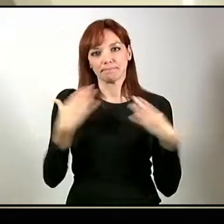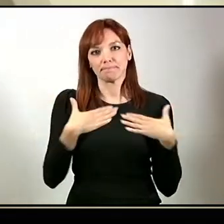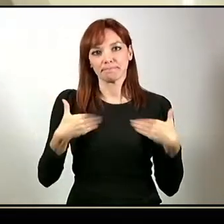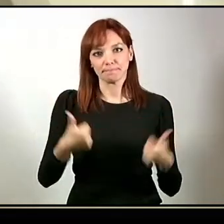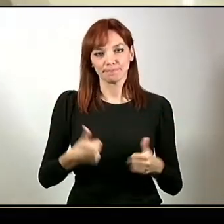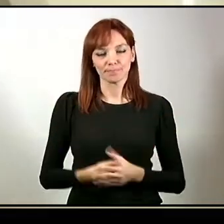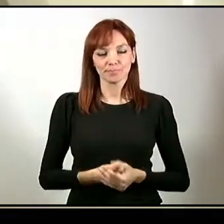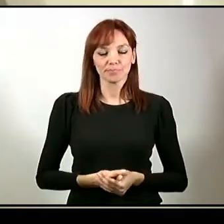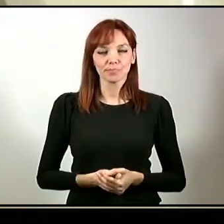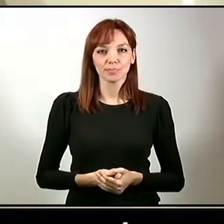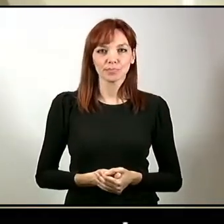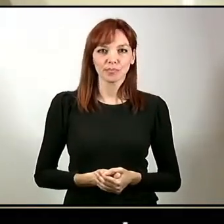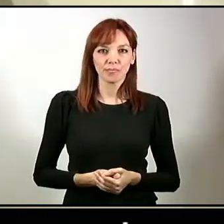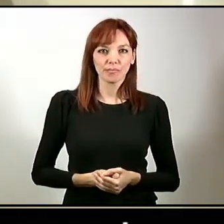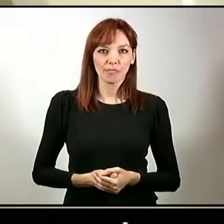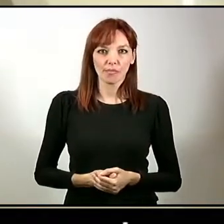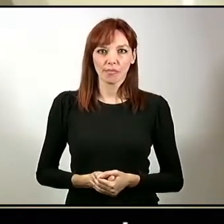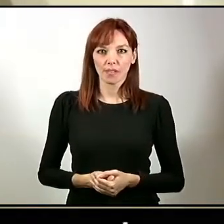hacer.